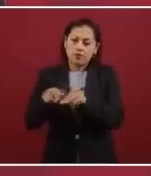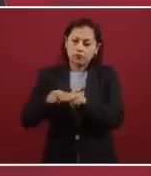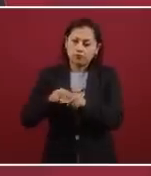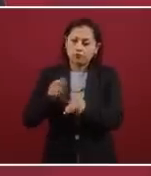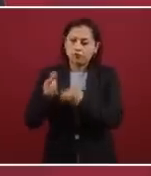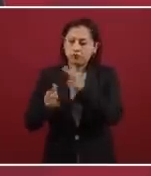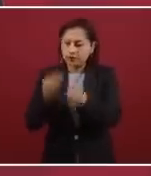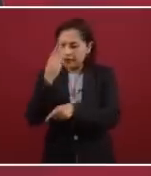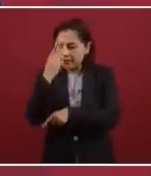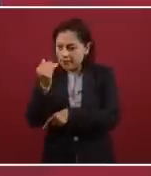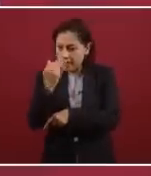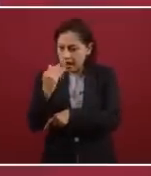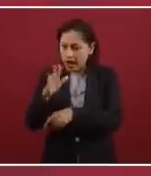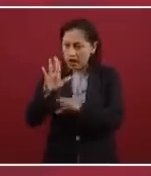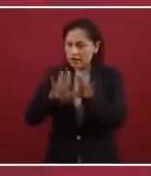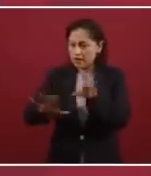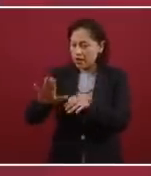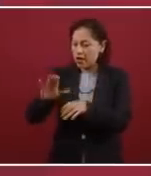de Tehuantepec,